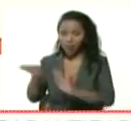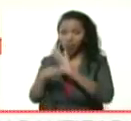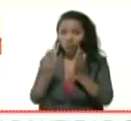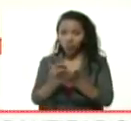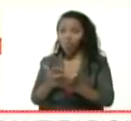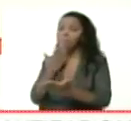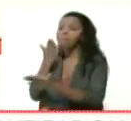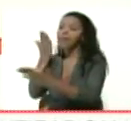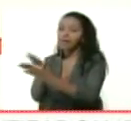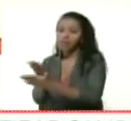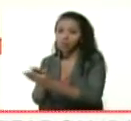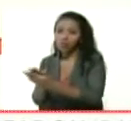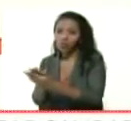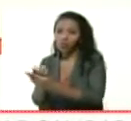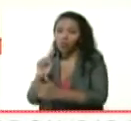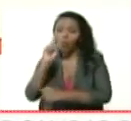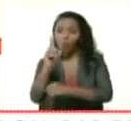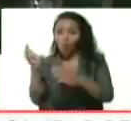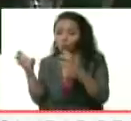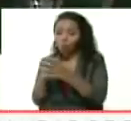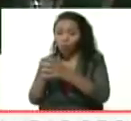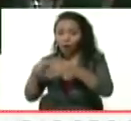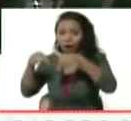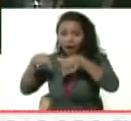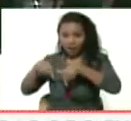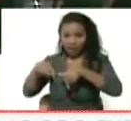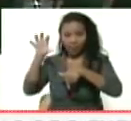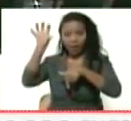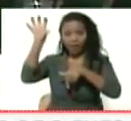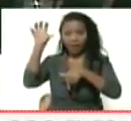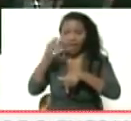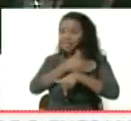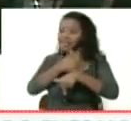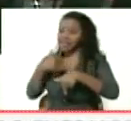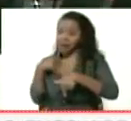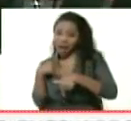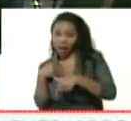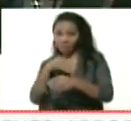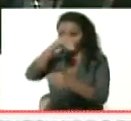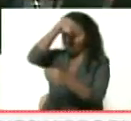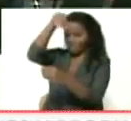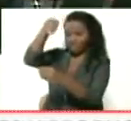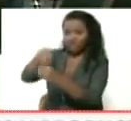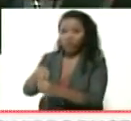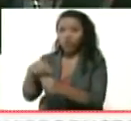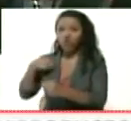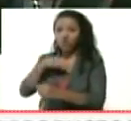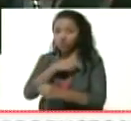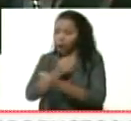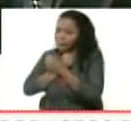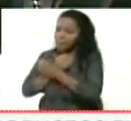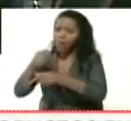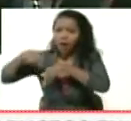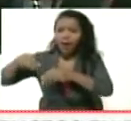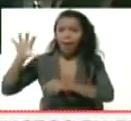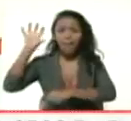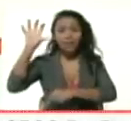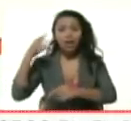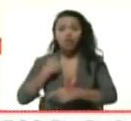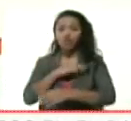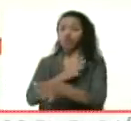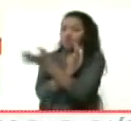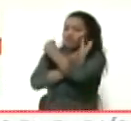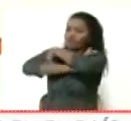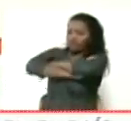pedido de algún sector de este país, pretende que nosotros, los que amamos esta patria, nos quedemos con los brazos